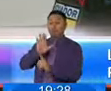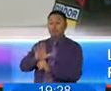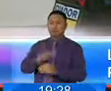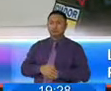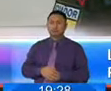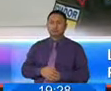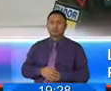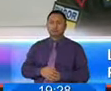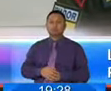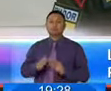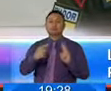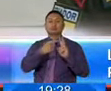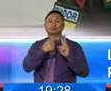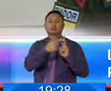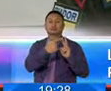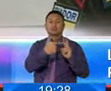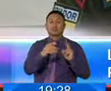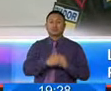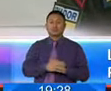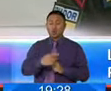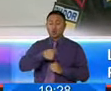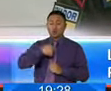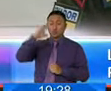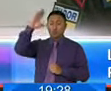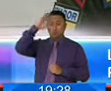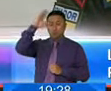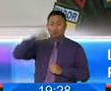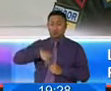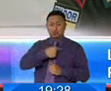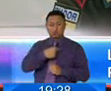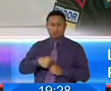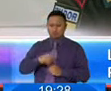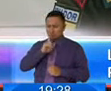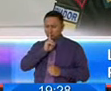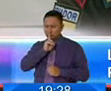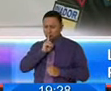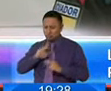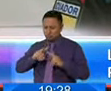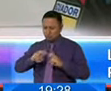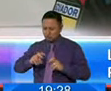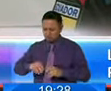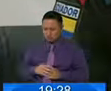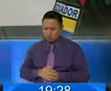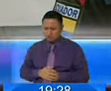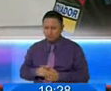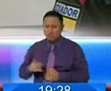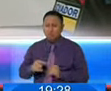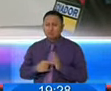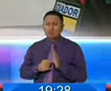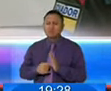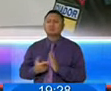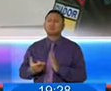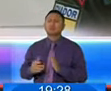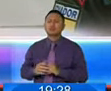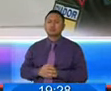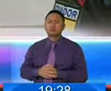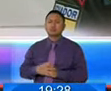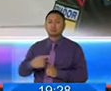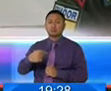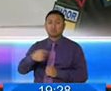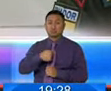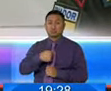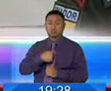dos detenidos se hacían pasar por personal policial como de inteligencia o de investigaciones, indicándoles que ellos